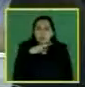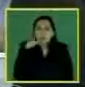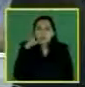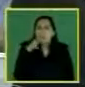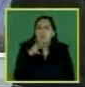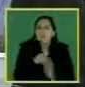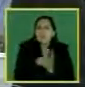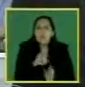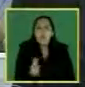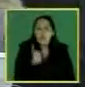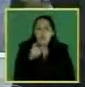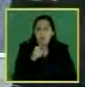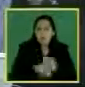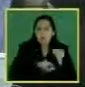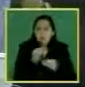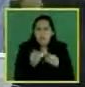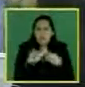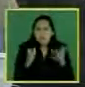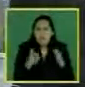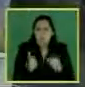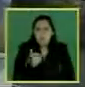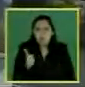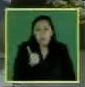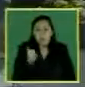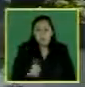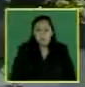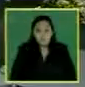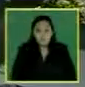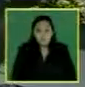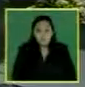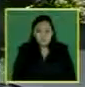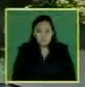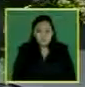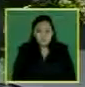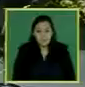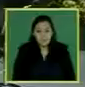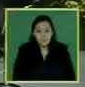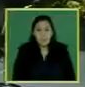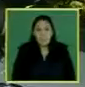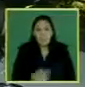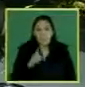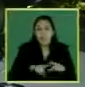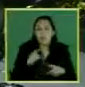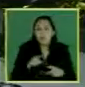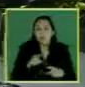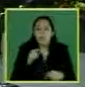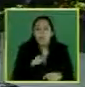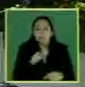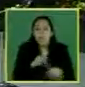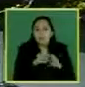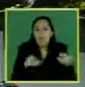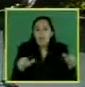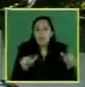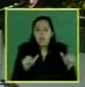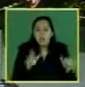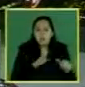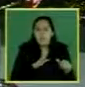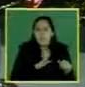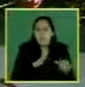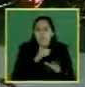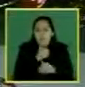ellos. Porque ustedes tienen Y que esas cuidar. tierras obviamente no le No, pertenecen. Aquí claro, está, eso no, ¿cómo? esto no es un saqueo, esto estamos No, no, no.